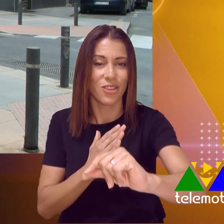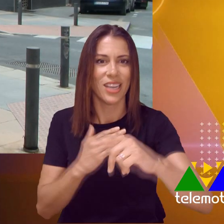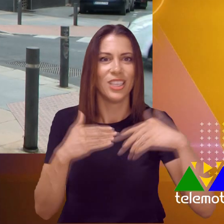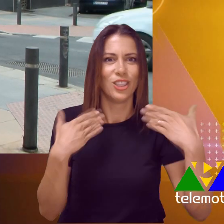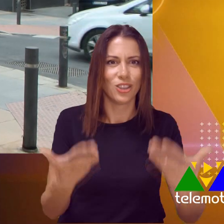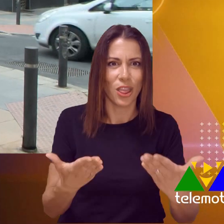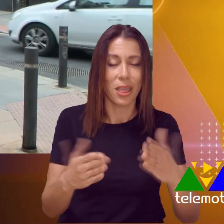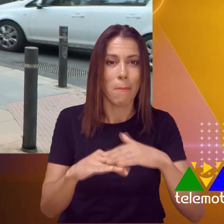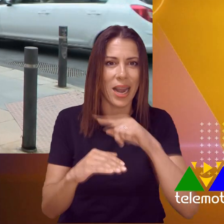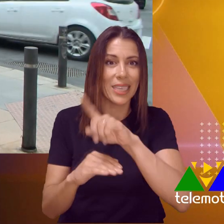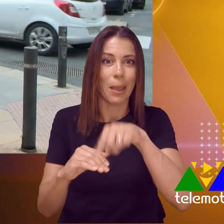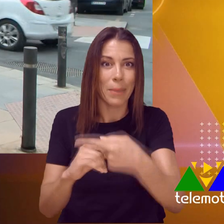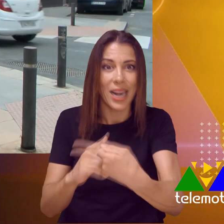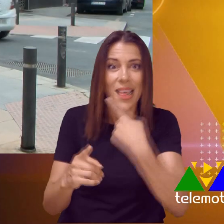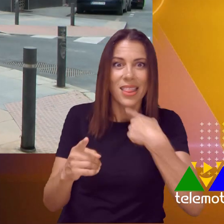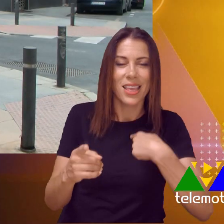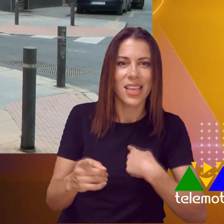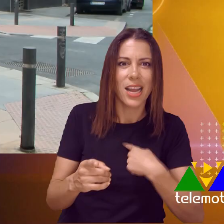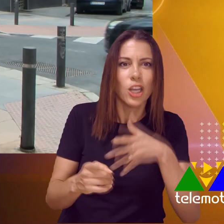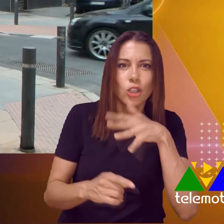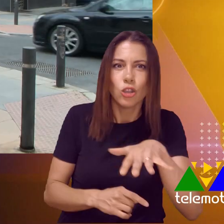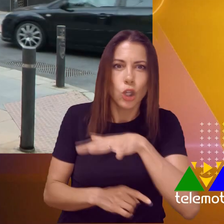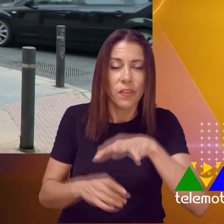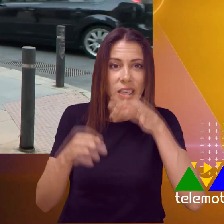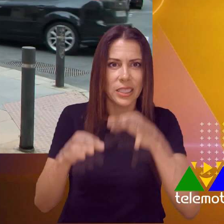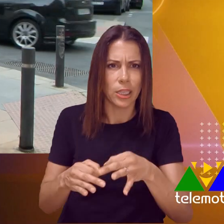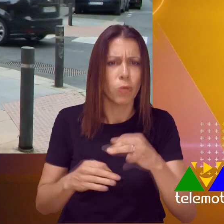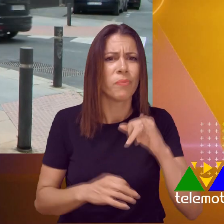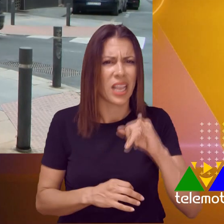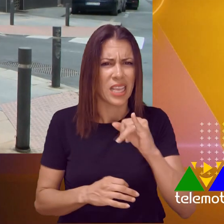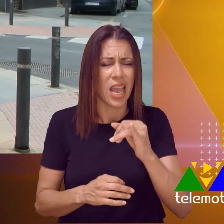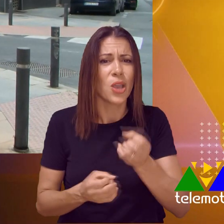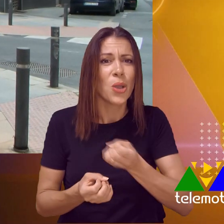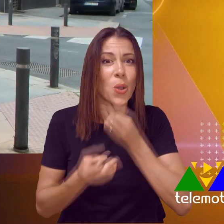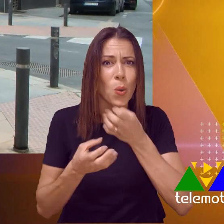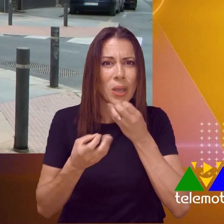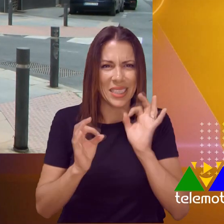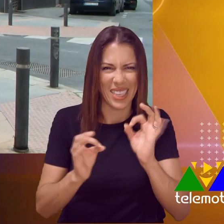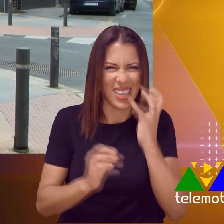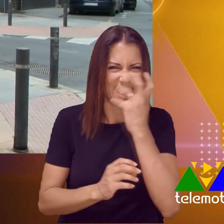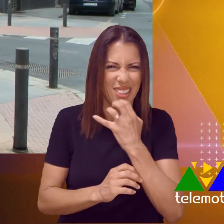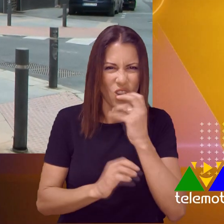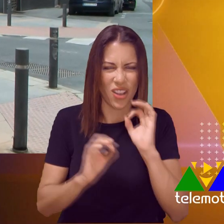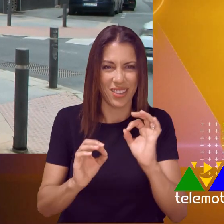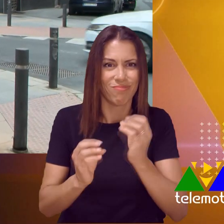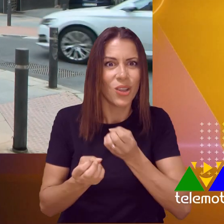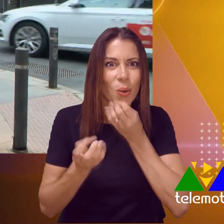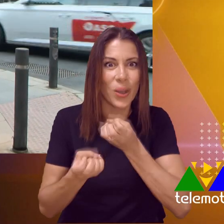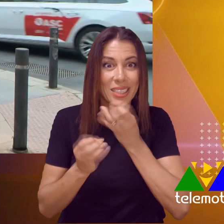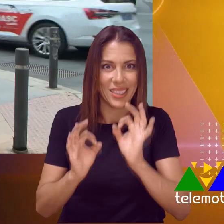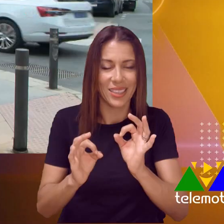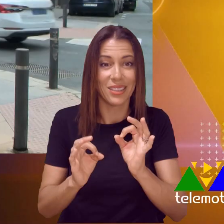le indicaran el lugar exacto de los tesoros. Y hay leyendas de un negocio